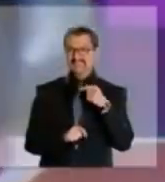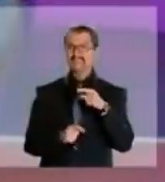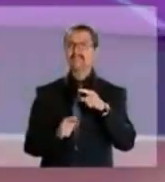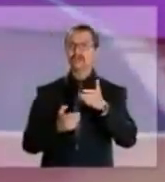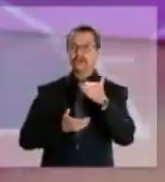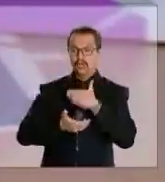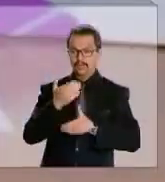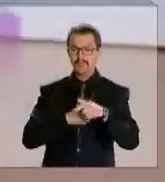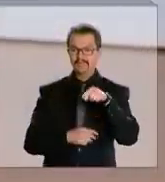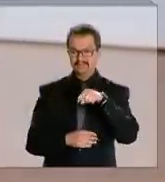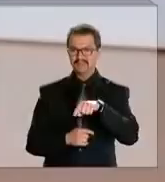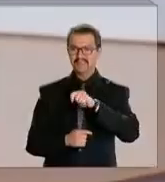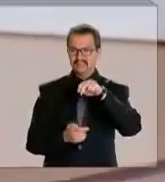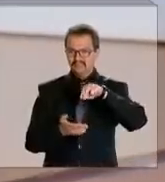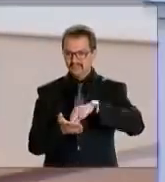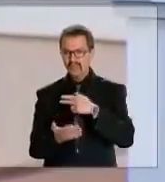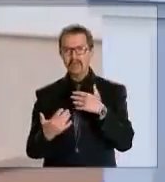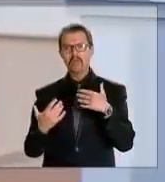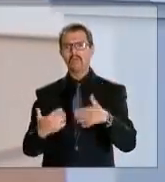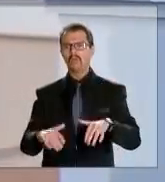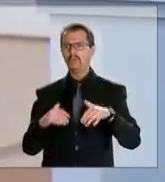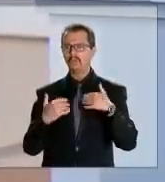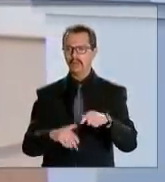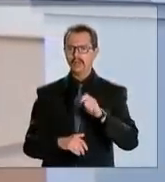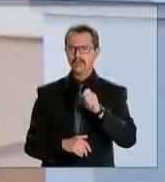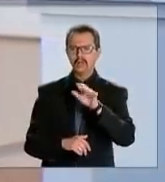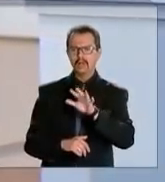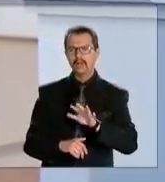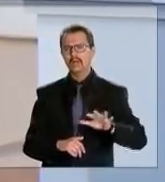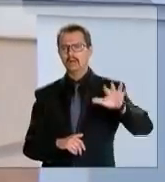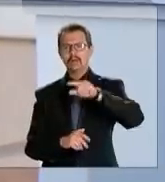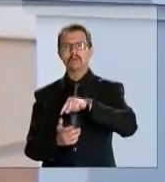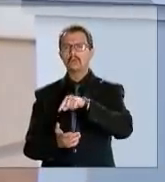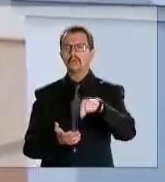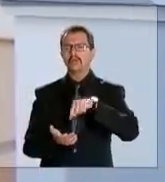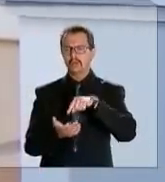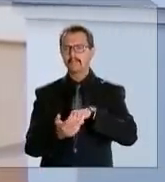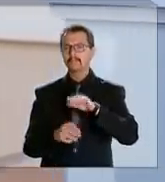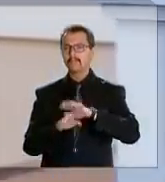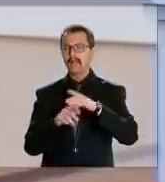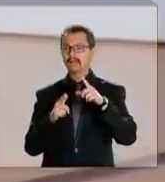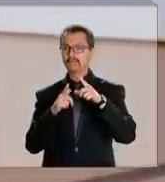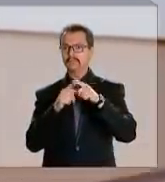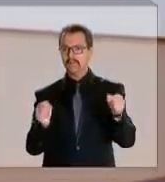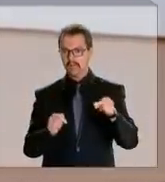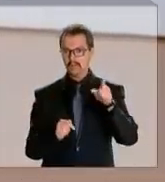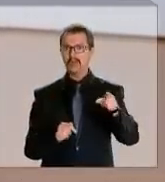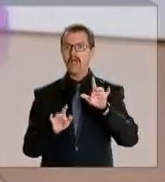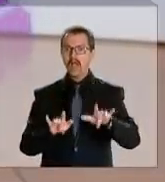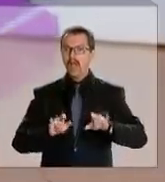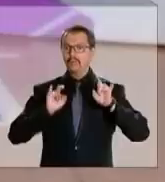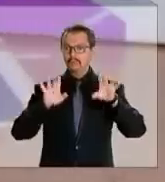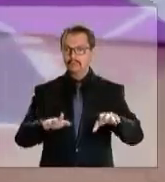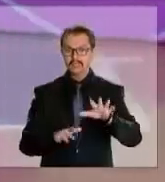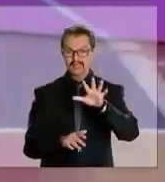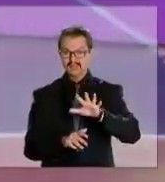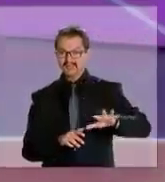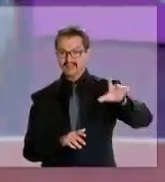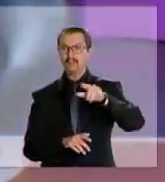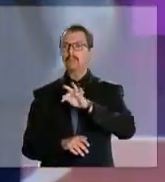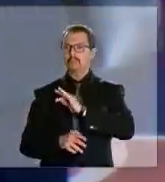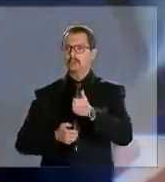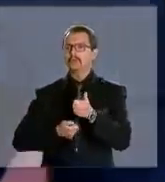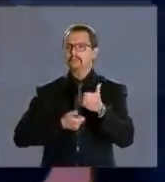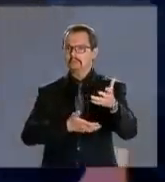venderle a la tercera región más importante del mundo en el está japón ya no está austral les tengo una mala noticia una